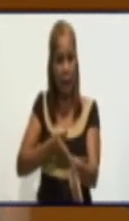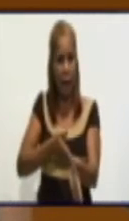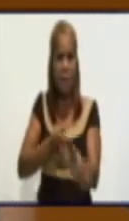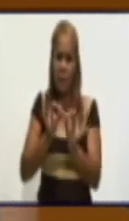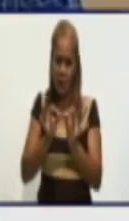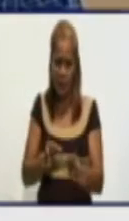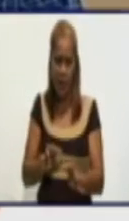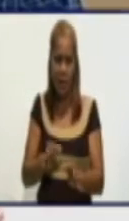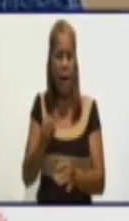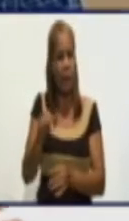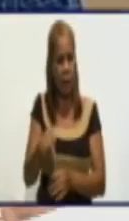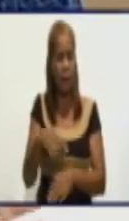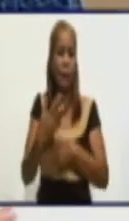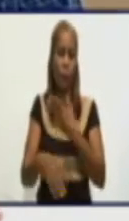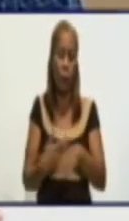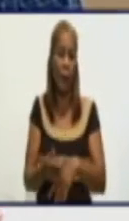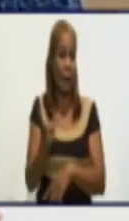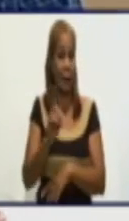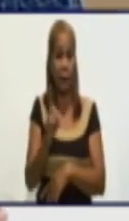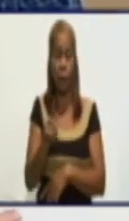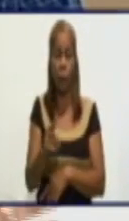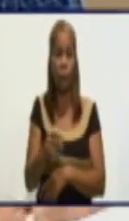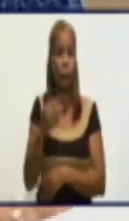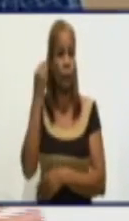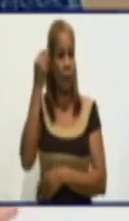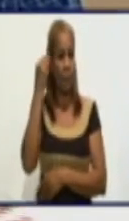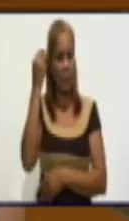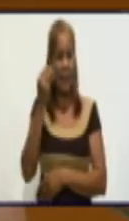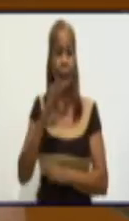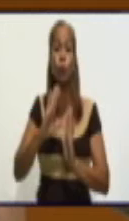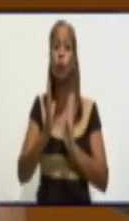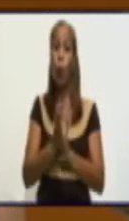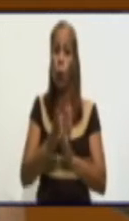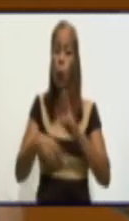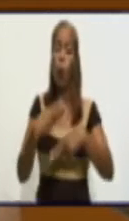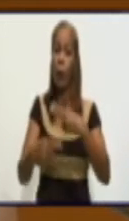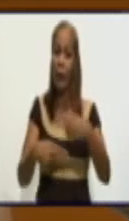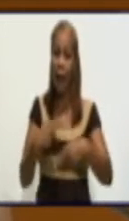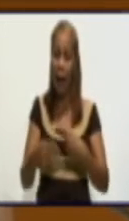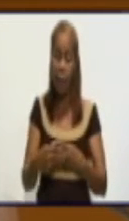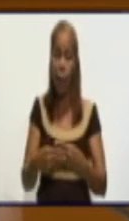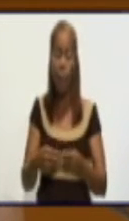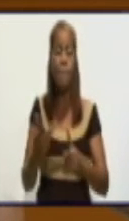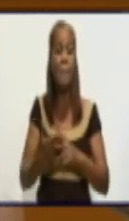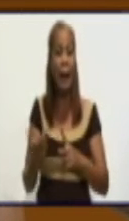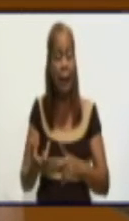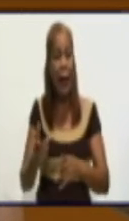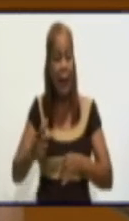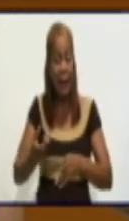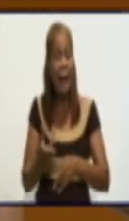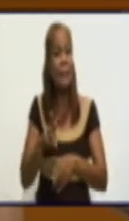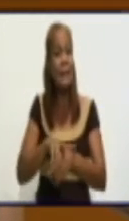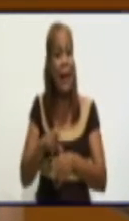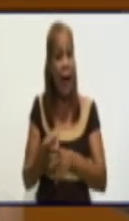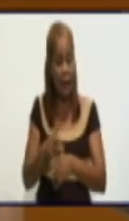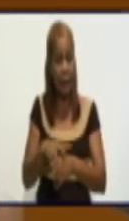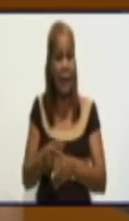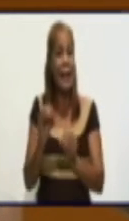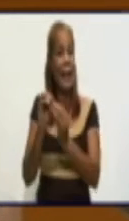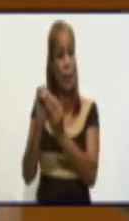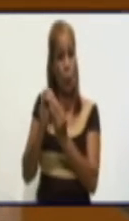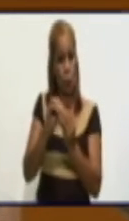y exagerar no todo lo que hagamos para evitar el contagio de la cob y siempre va a ser insuficiente hay